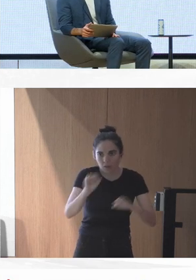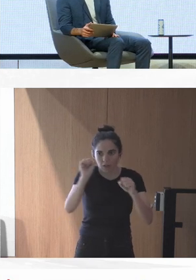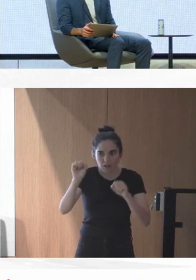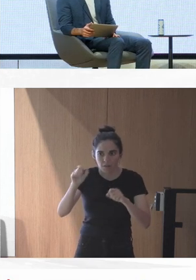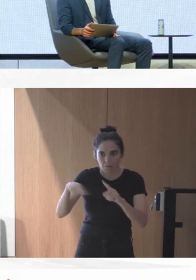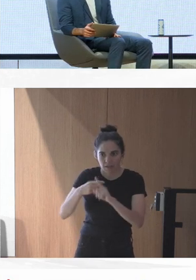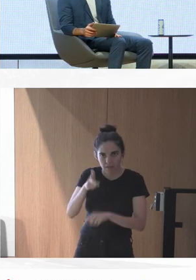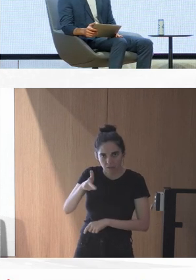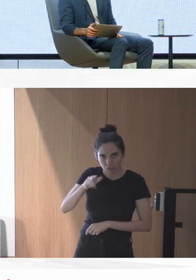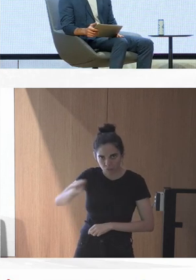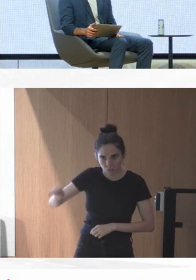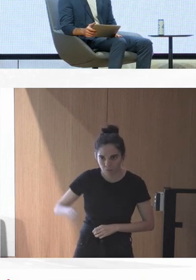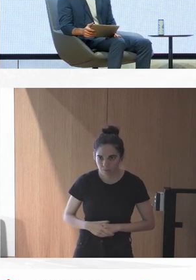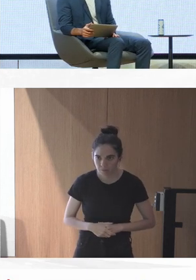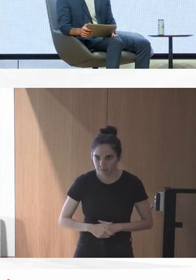derechos.